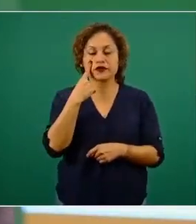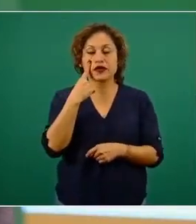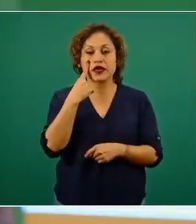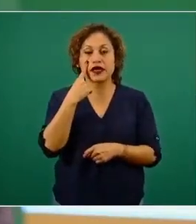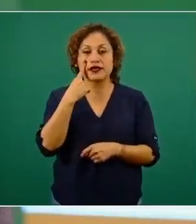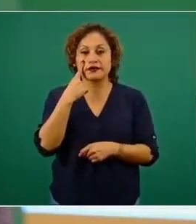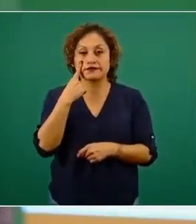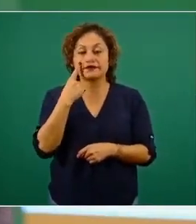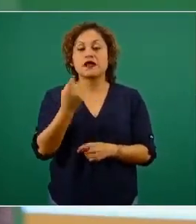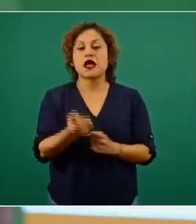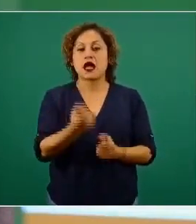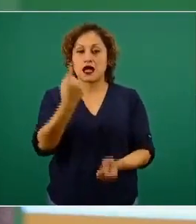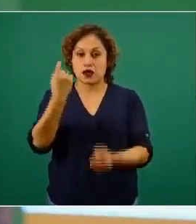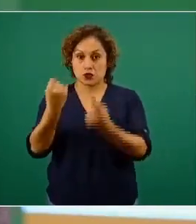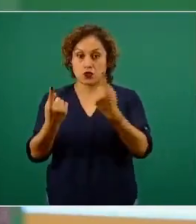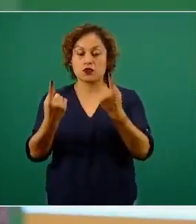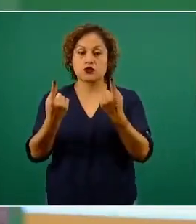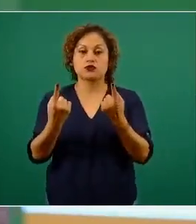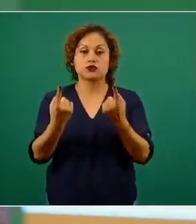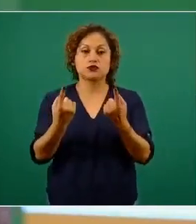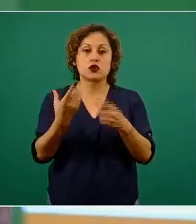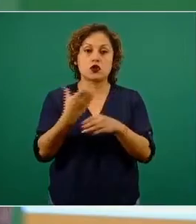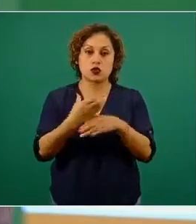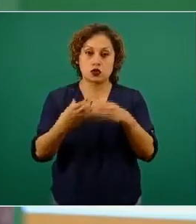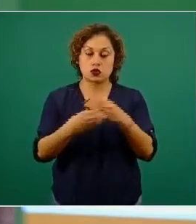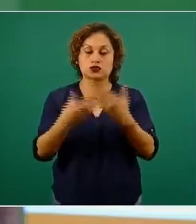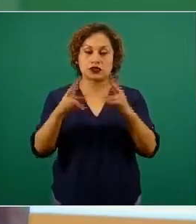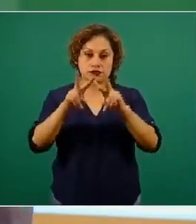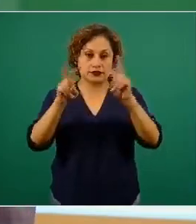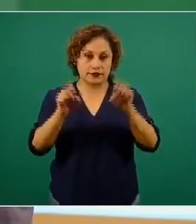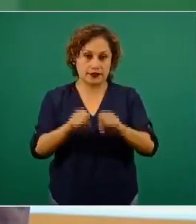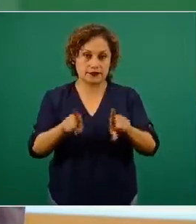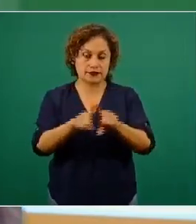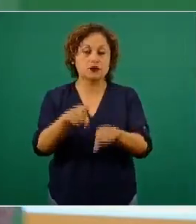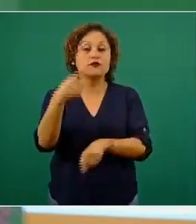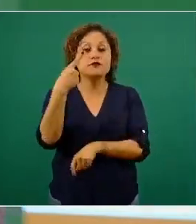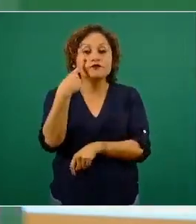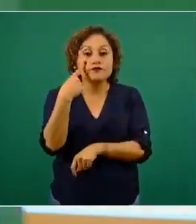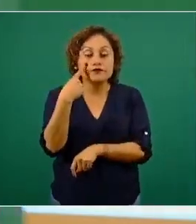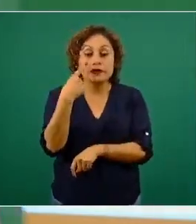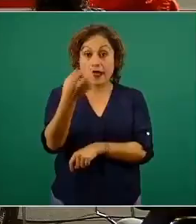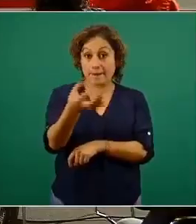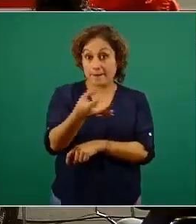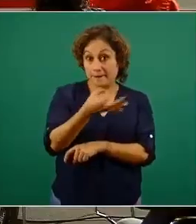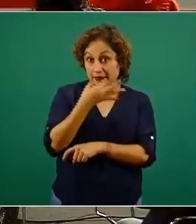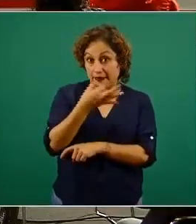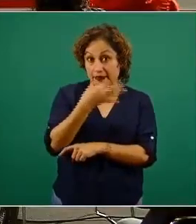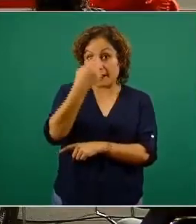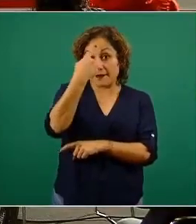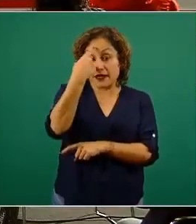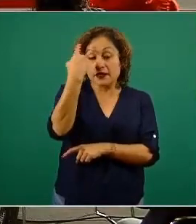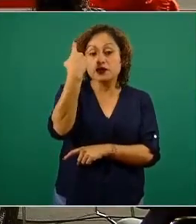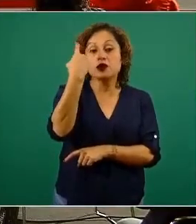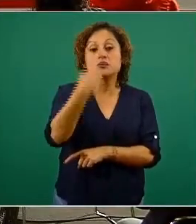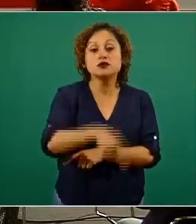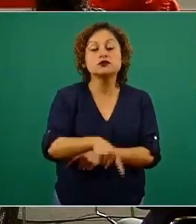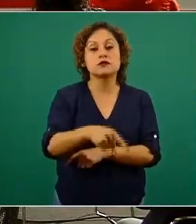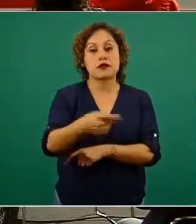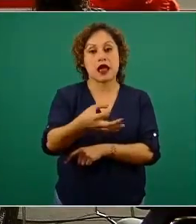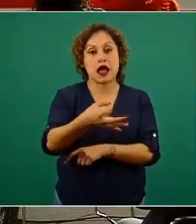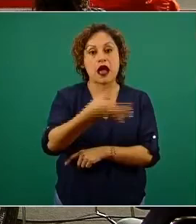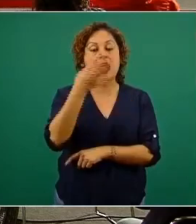importancia. Algunos tienen que ver con COVID. Los distintos medicamentos que se utilizan para anestesiar a las personas,